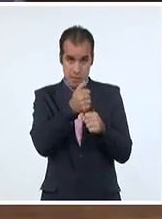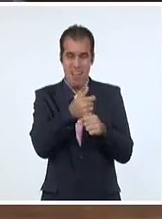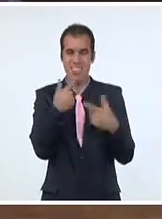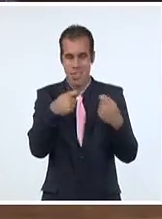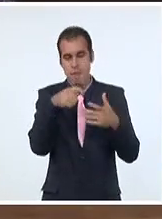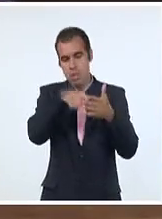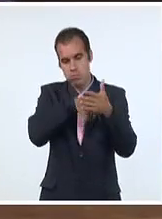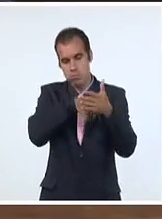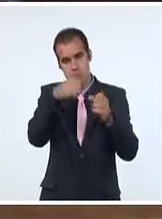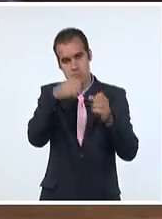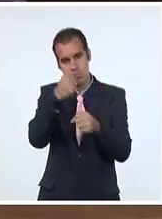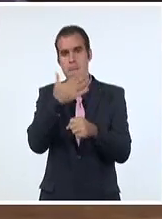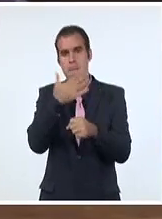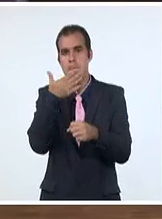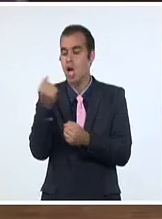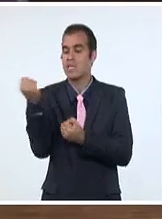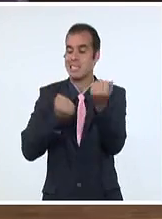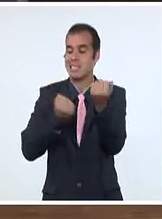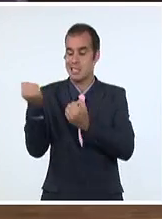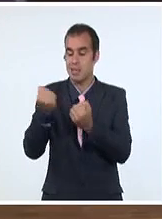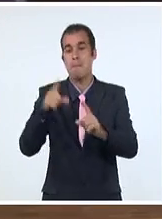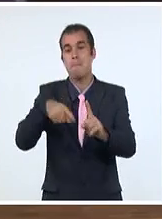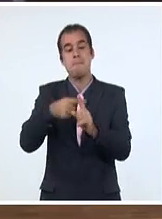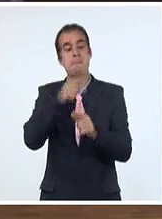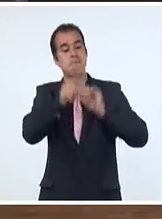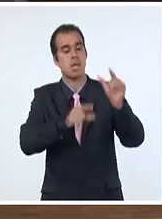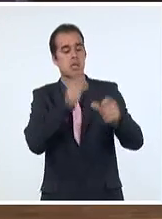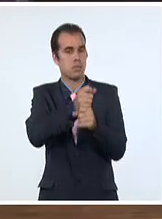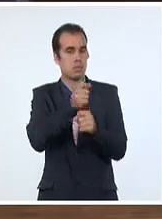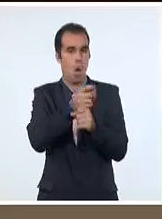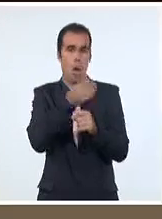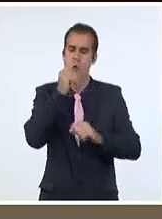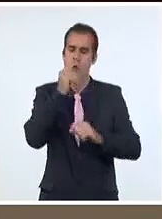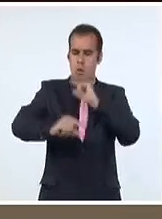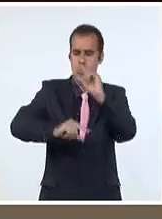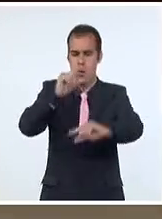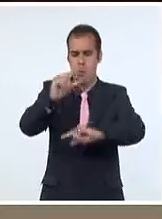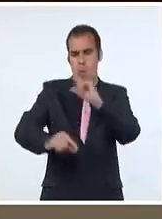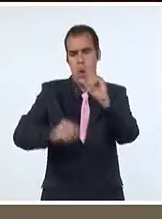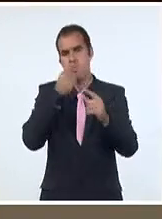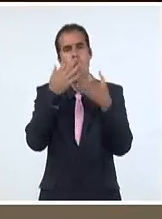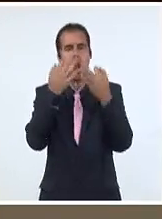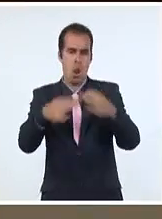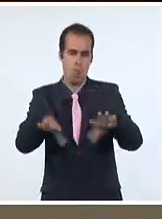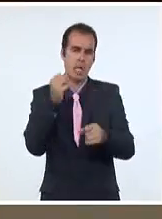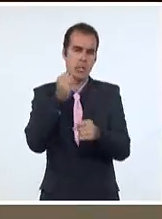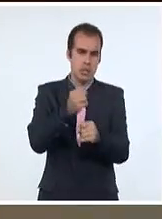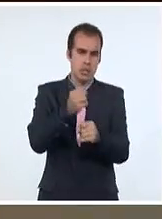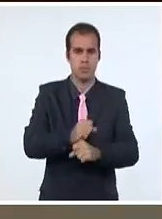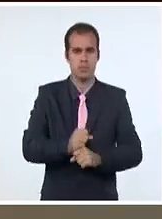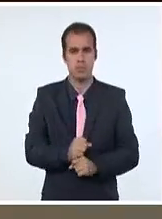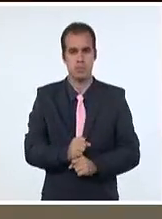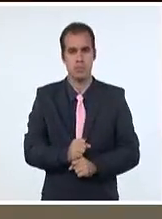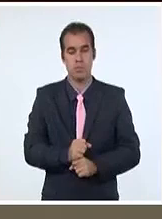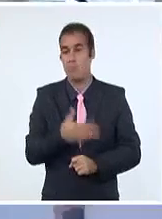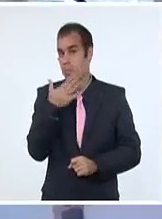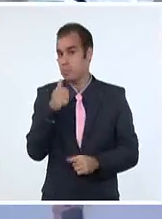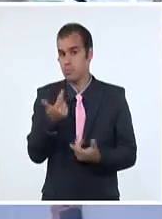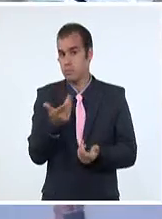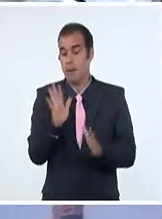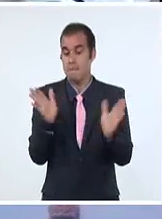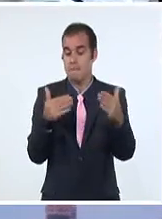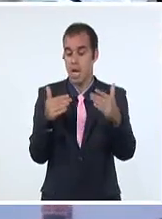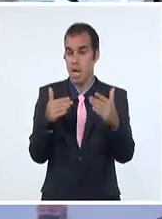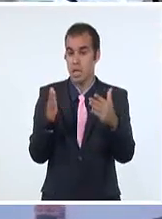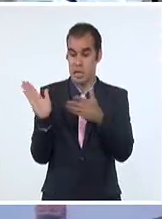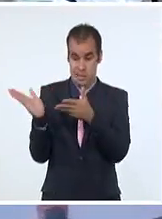organizativos, el transporte y el personal, para pasar a una etapa de normalidad donde lo habitual sea que cada paquete llegue